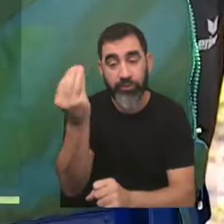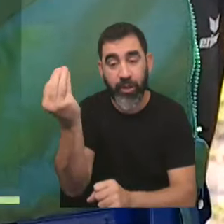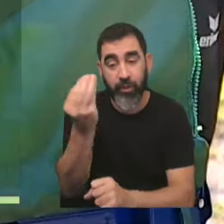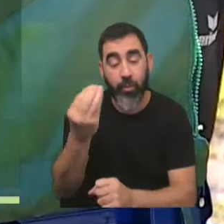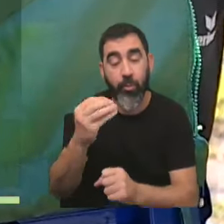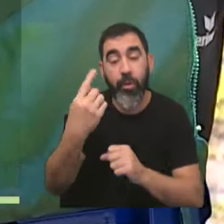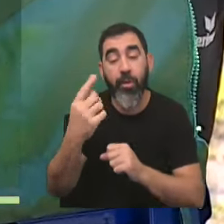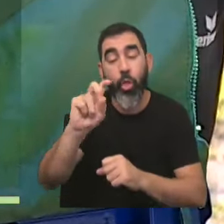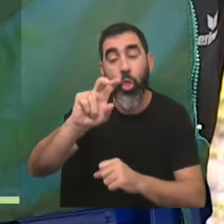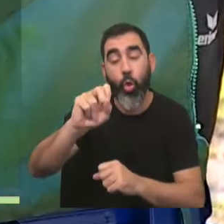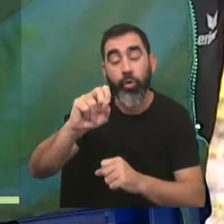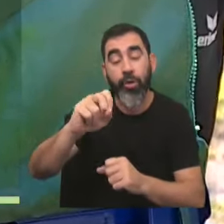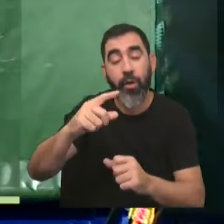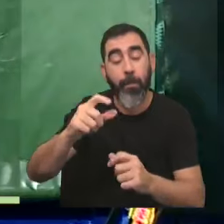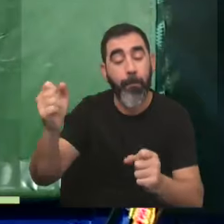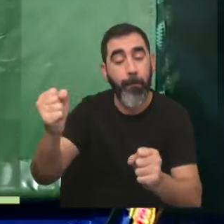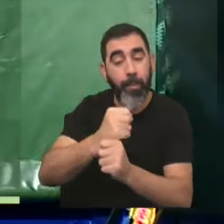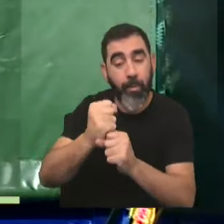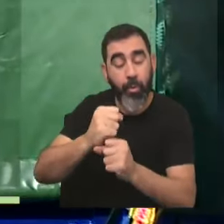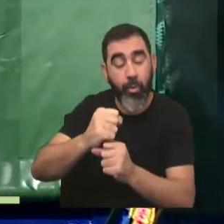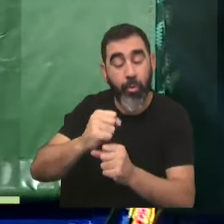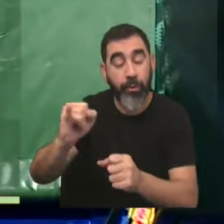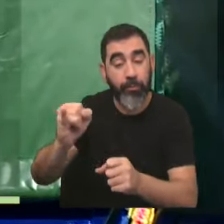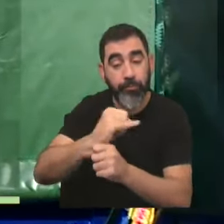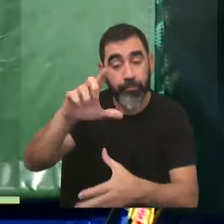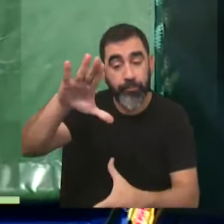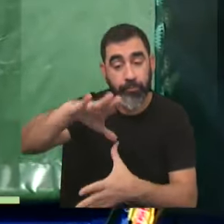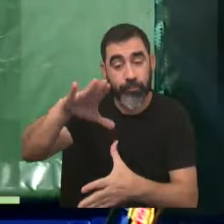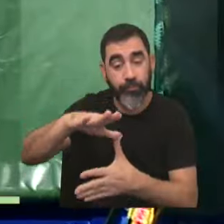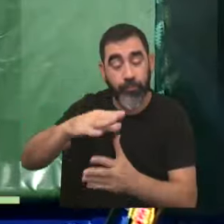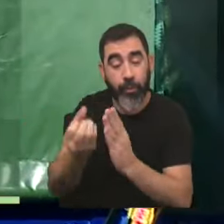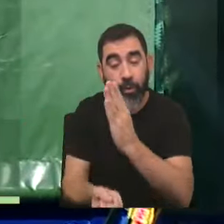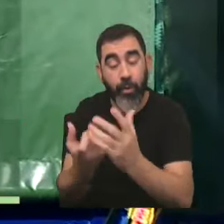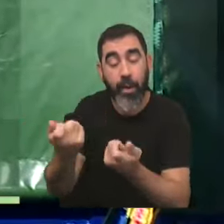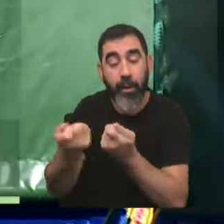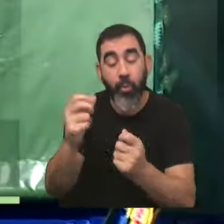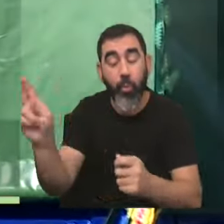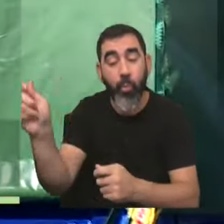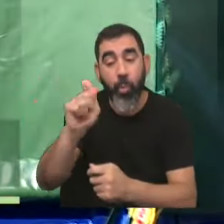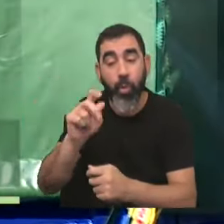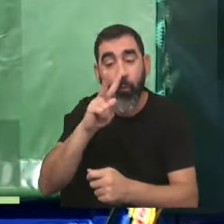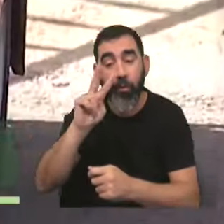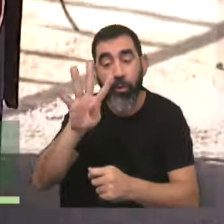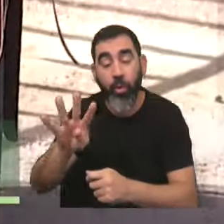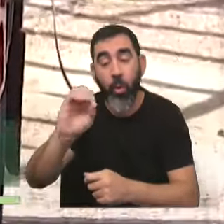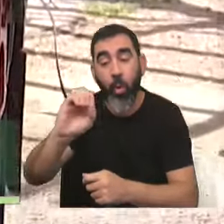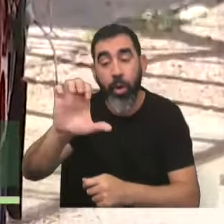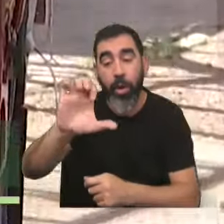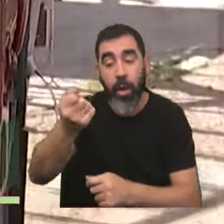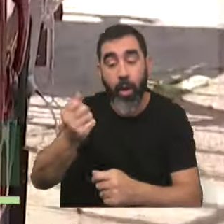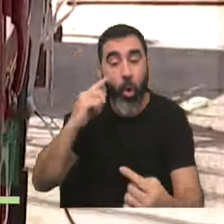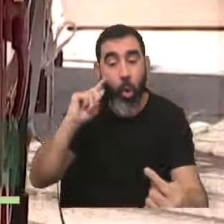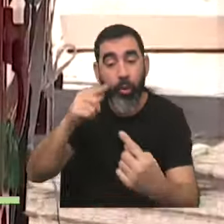DEA edición del premio interamericano a la innovación para la gestión pública efectiva 24 de la oea cuyo objetivo es